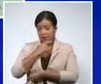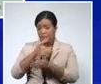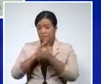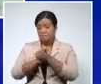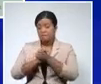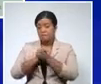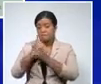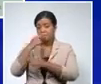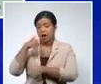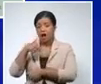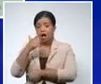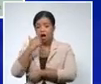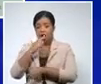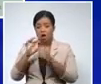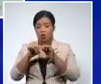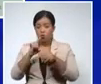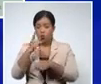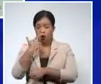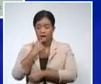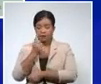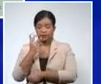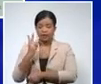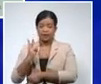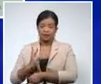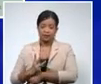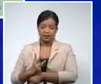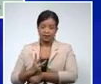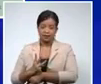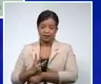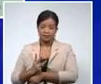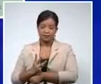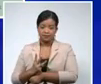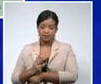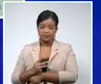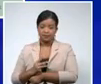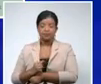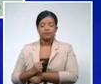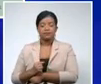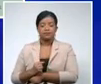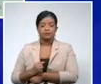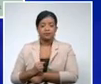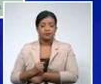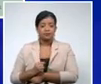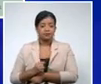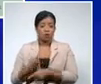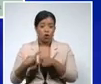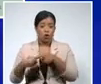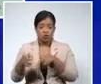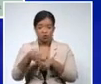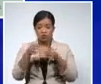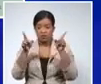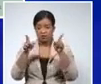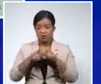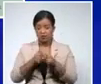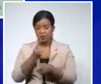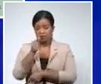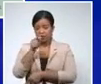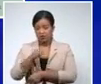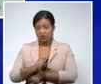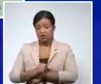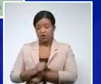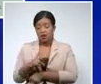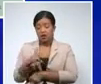cada uno, y el municipio de Venezuela con un caso autóctono. Camagüey, cifra